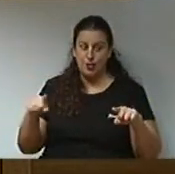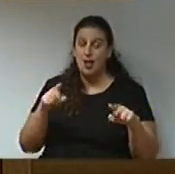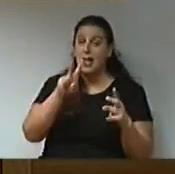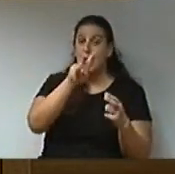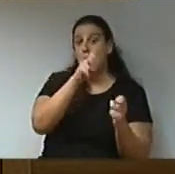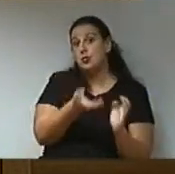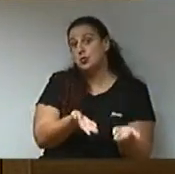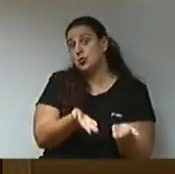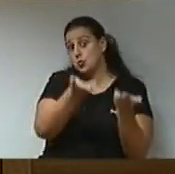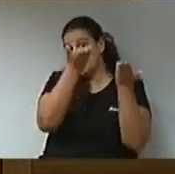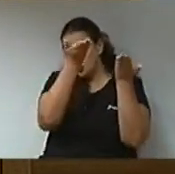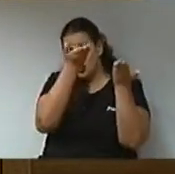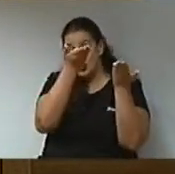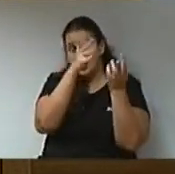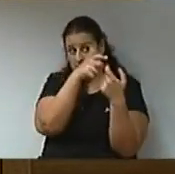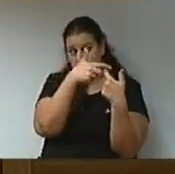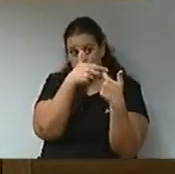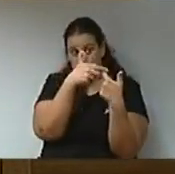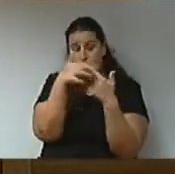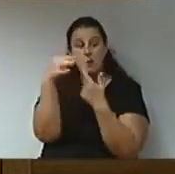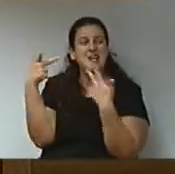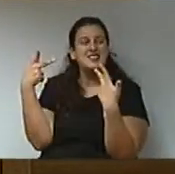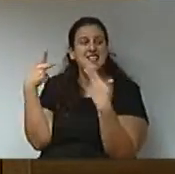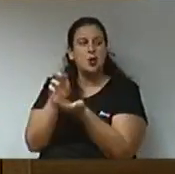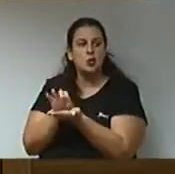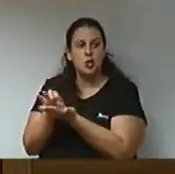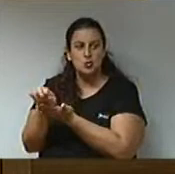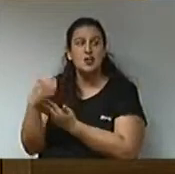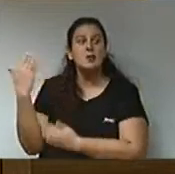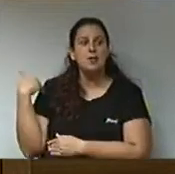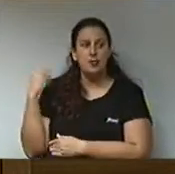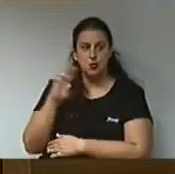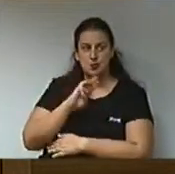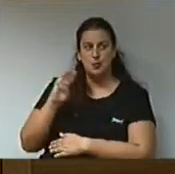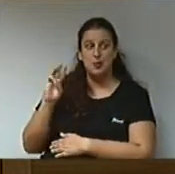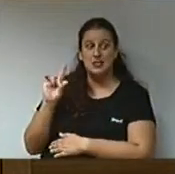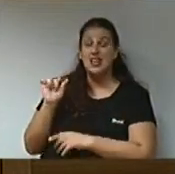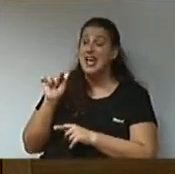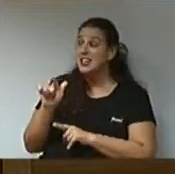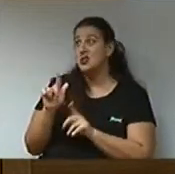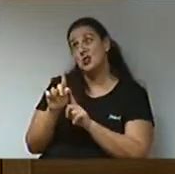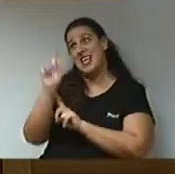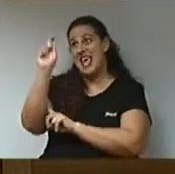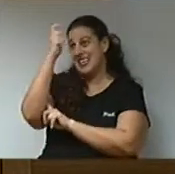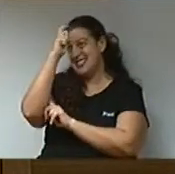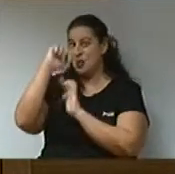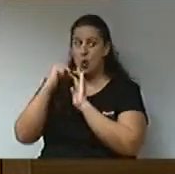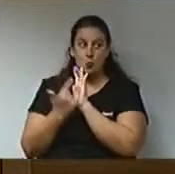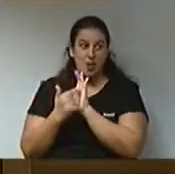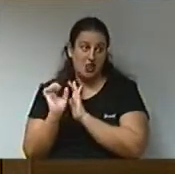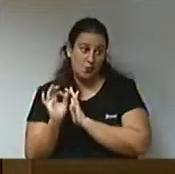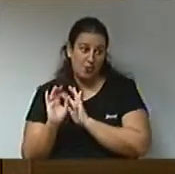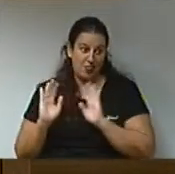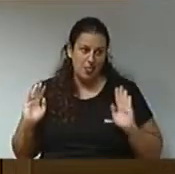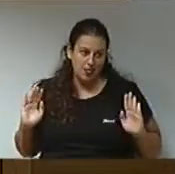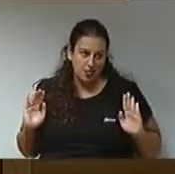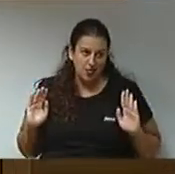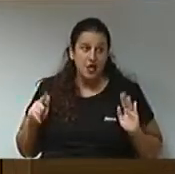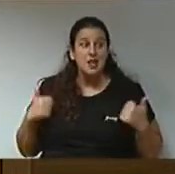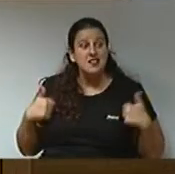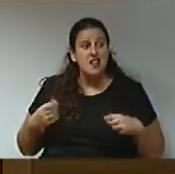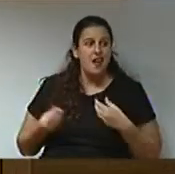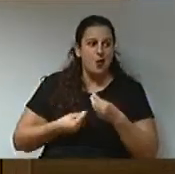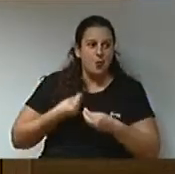los impuestos y recortaron los servicios. Eso sí que ya es éxito total. Lo hicieron, por tanto, ya lo